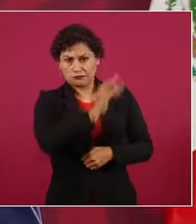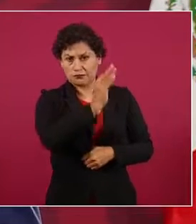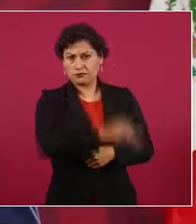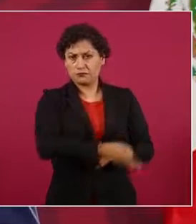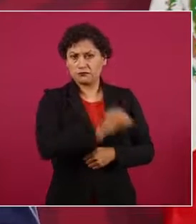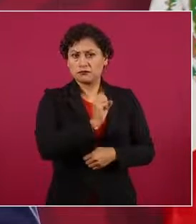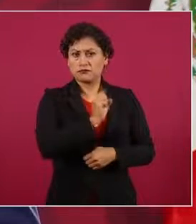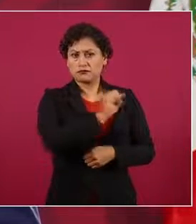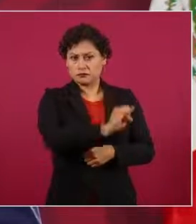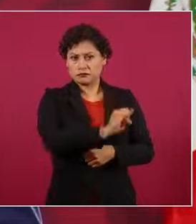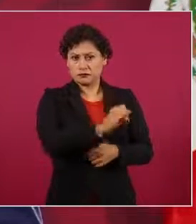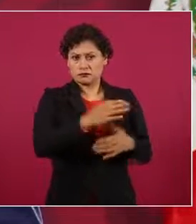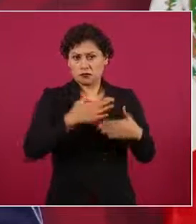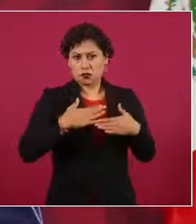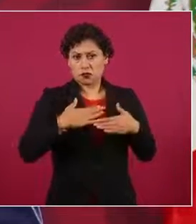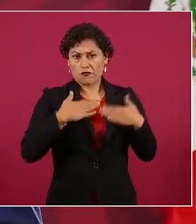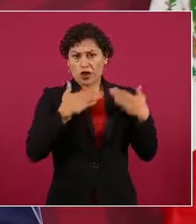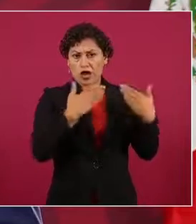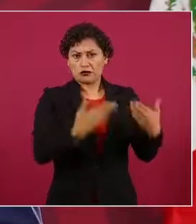como sincera,